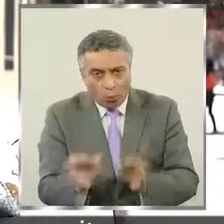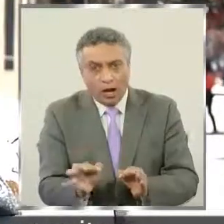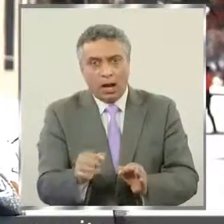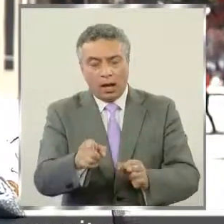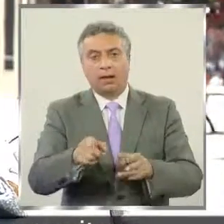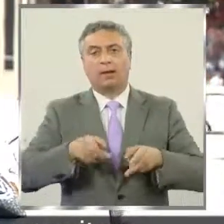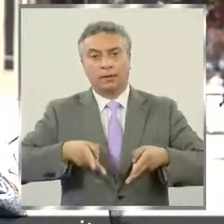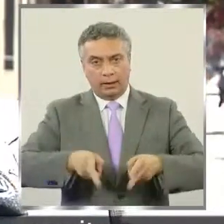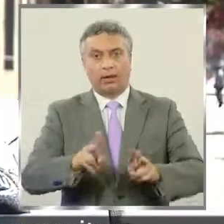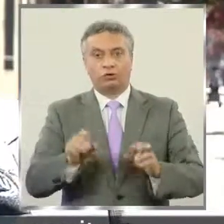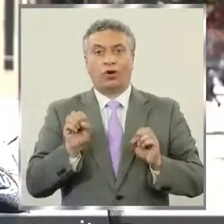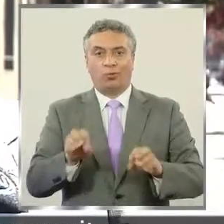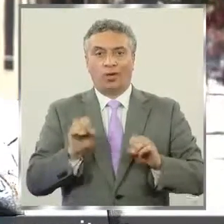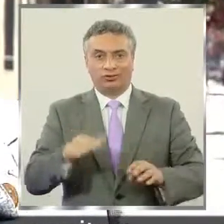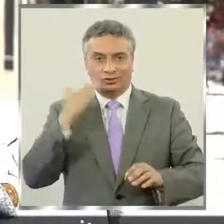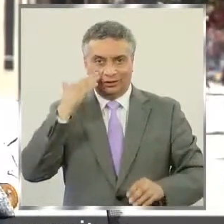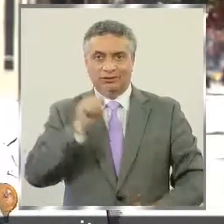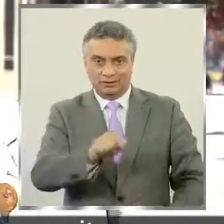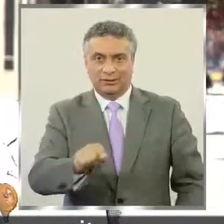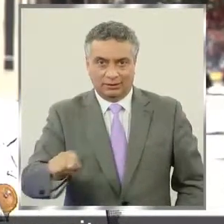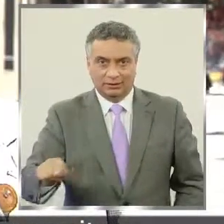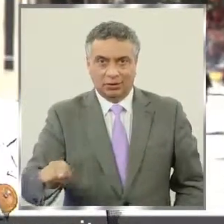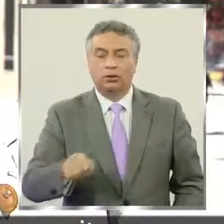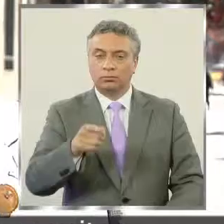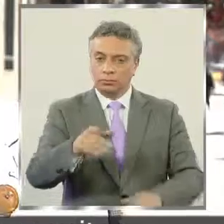hijos, que eventualmente nos permitan